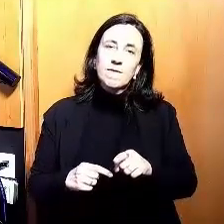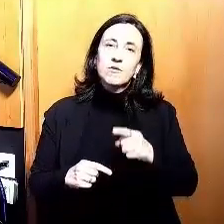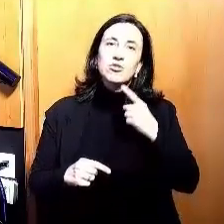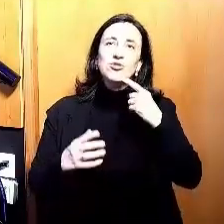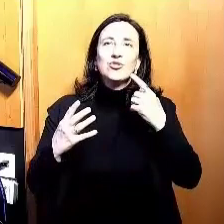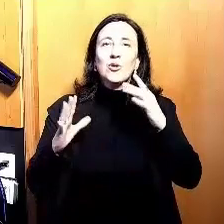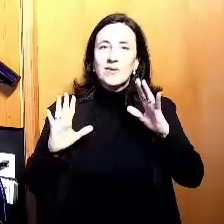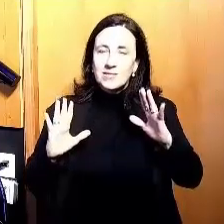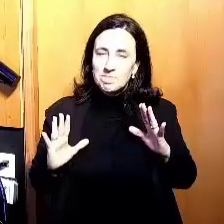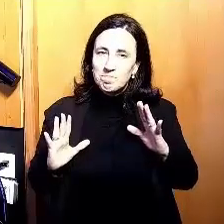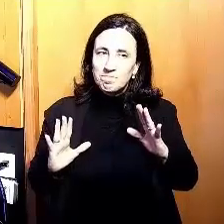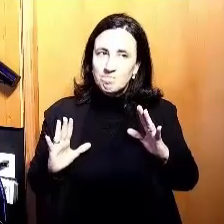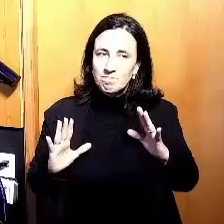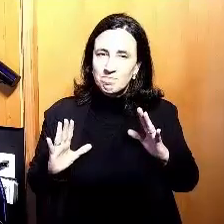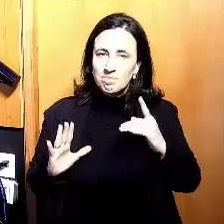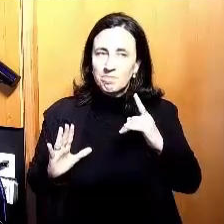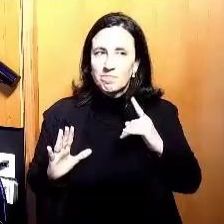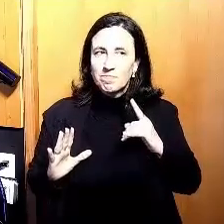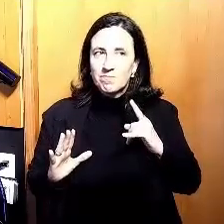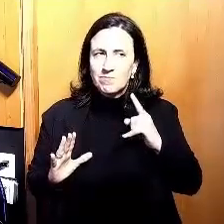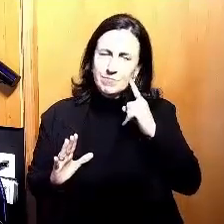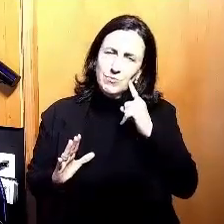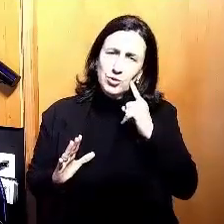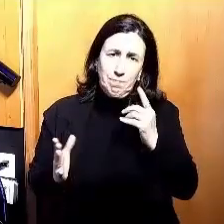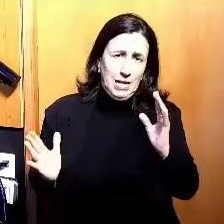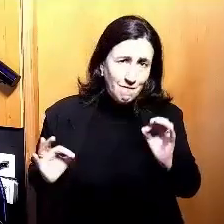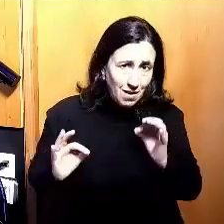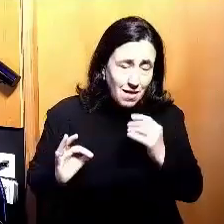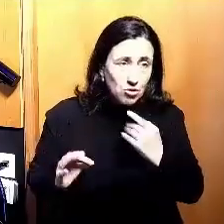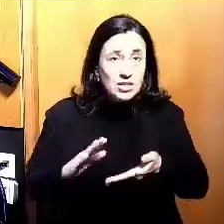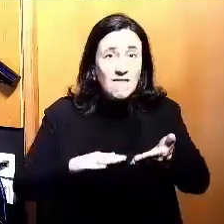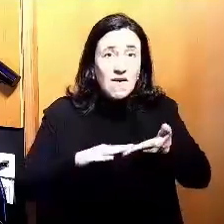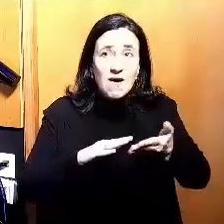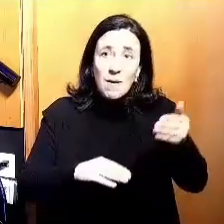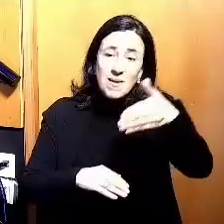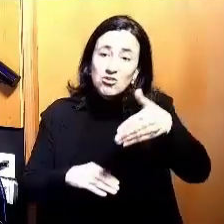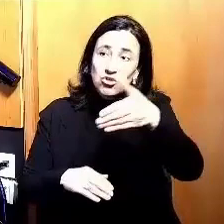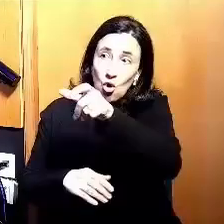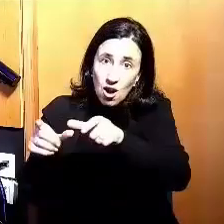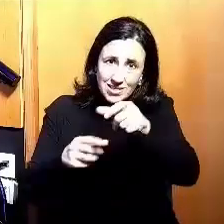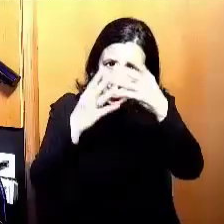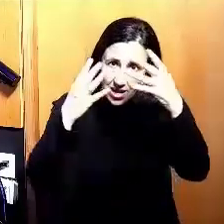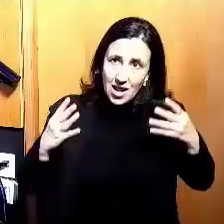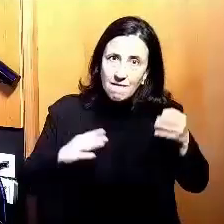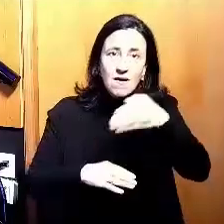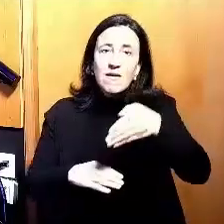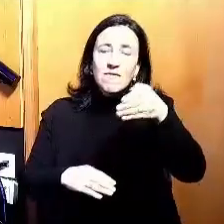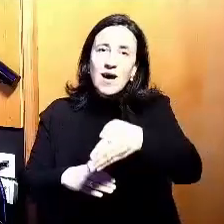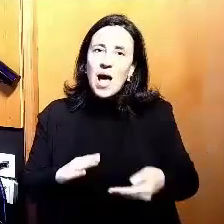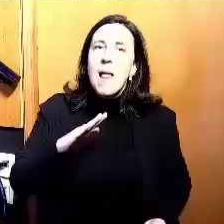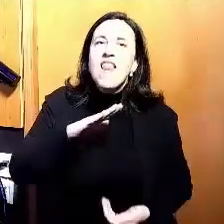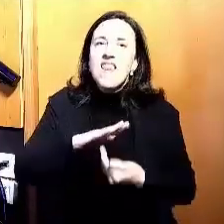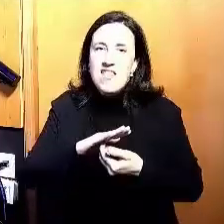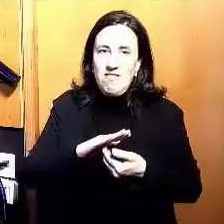Yo quizás, no sé si es polémica o irónica, pero yo llevaría gente de esta comunidad de sociedad civil a puestos de liderazgo en gobierno de